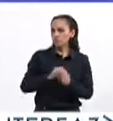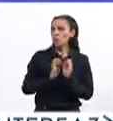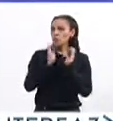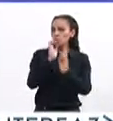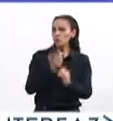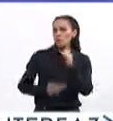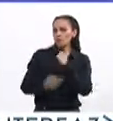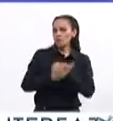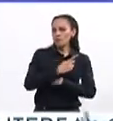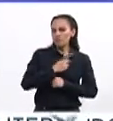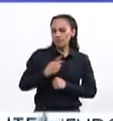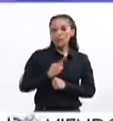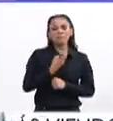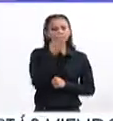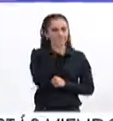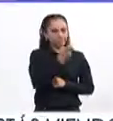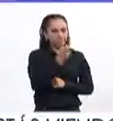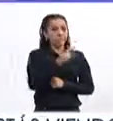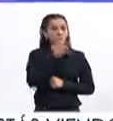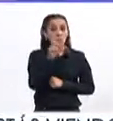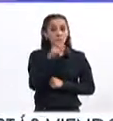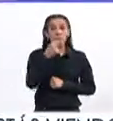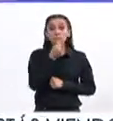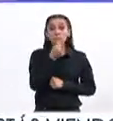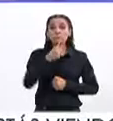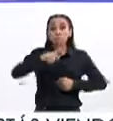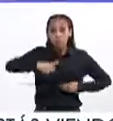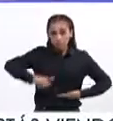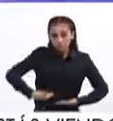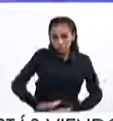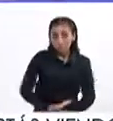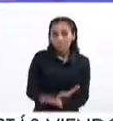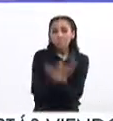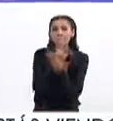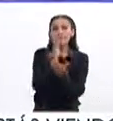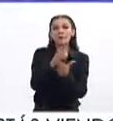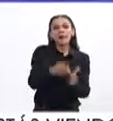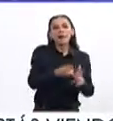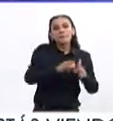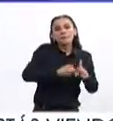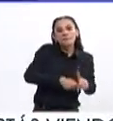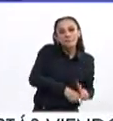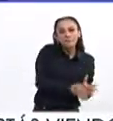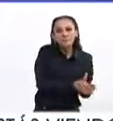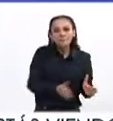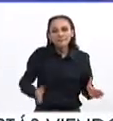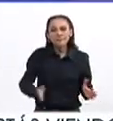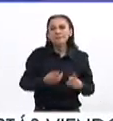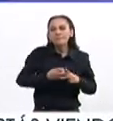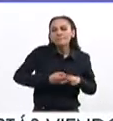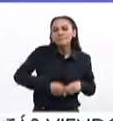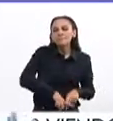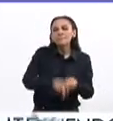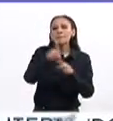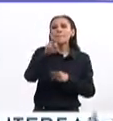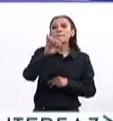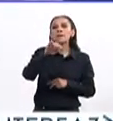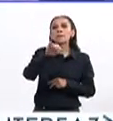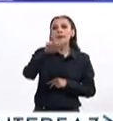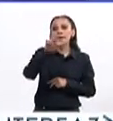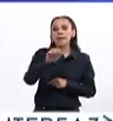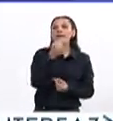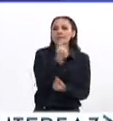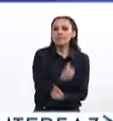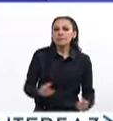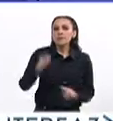ya empieza, ¿no? Esta etapa de la primera infancia, y entonces es ahí cuando se le tiene que dar pues cierta estimulación, ¿no? El